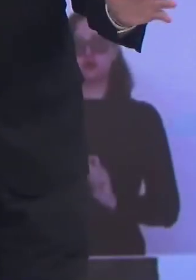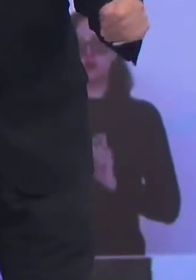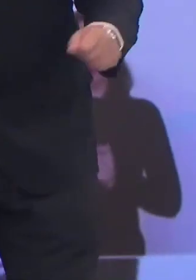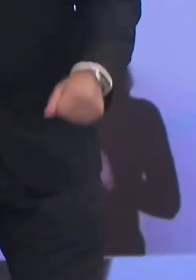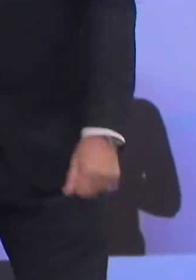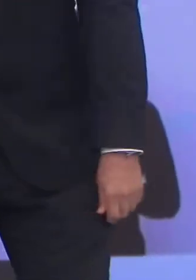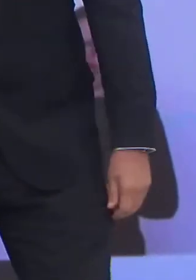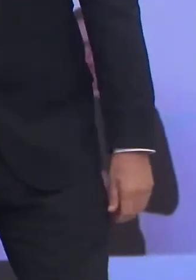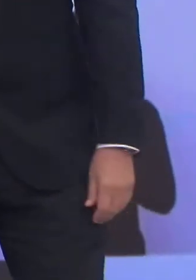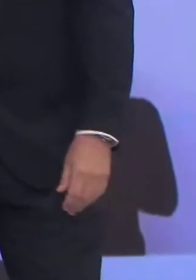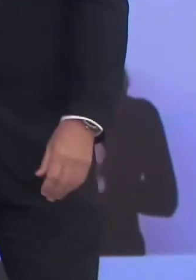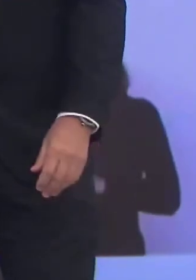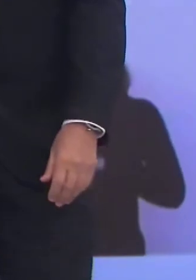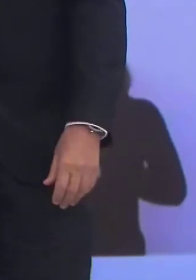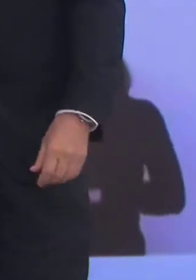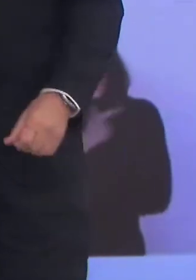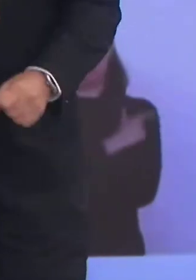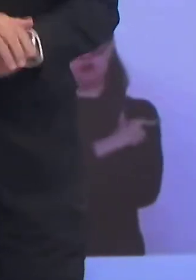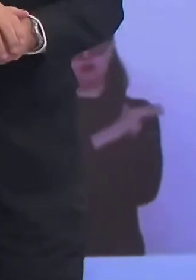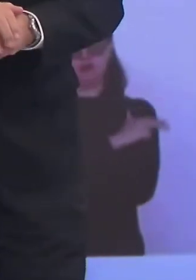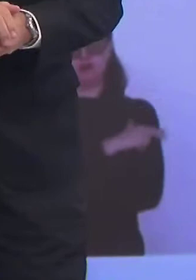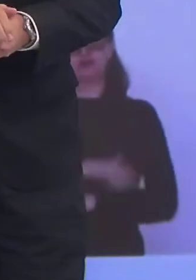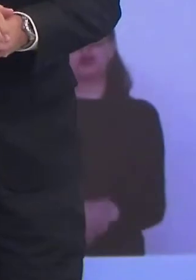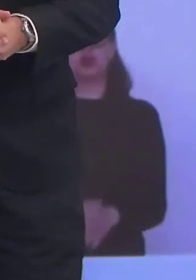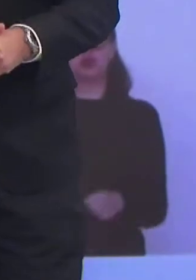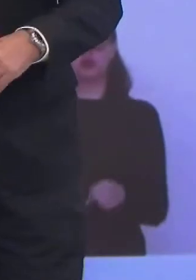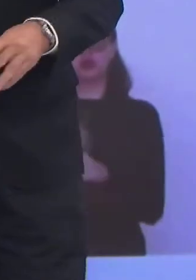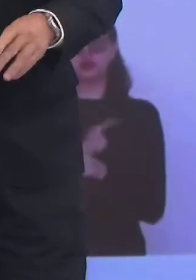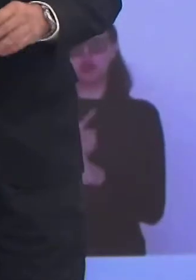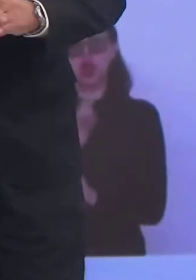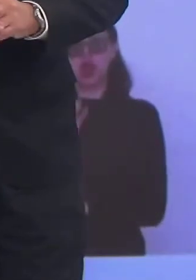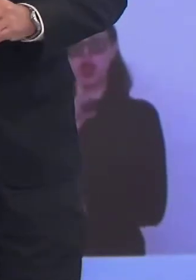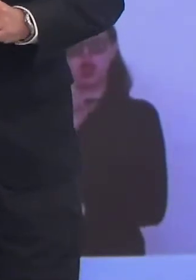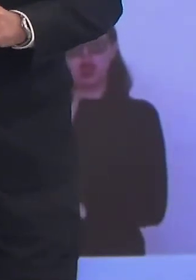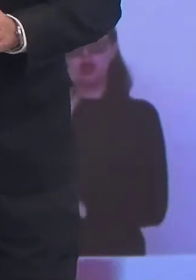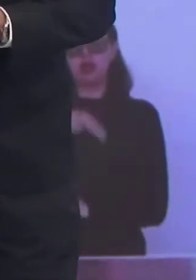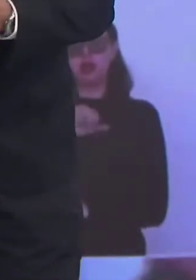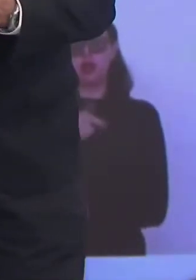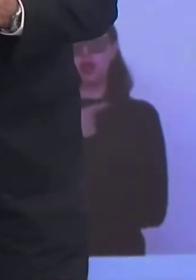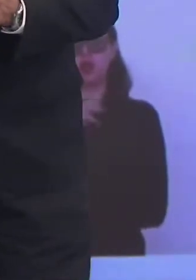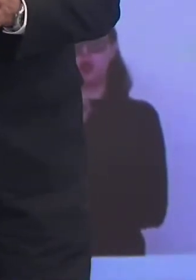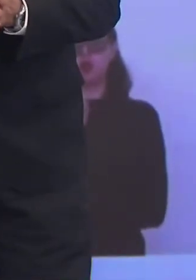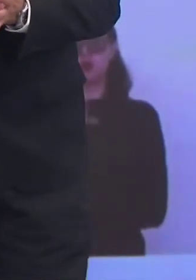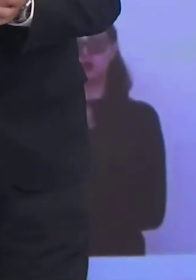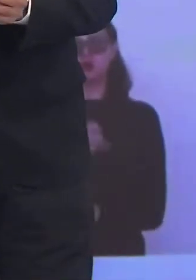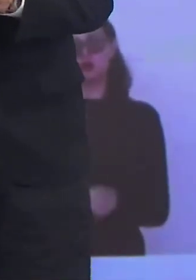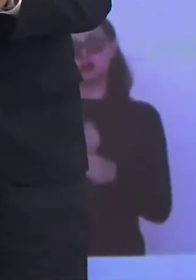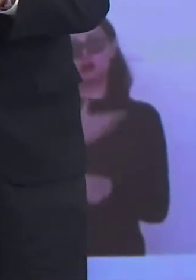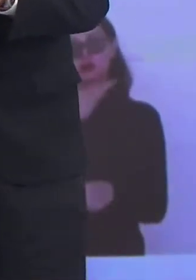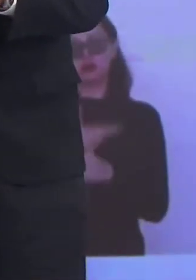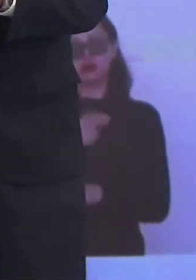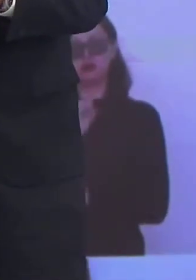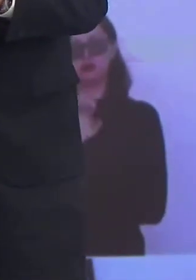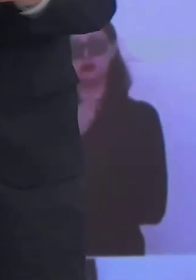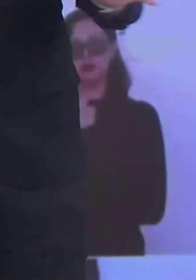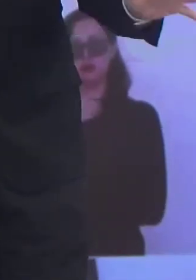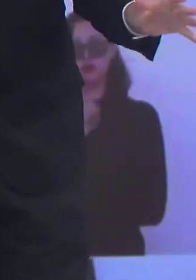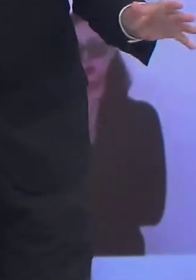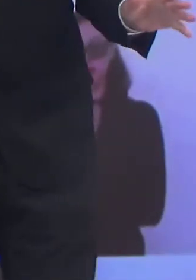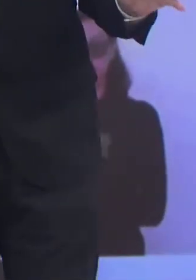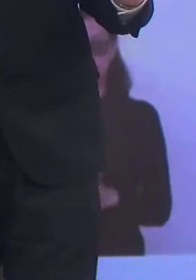paso la guardia nacional la reforma a la gn y también el reclamo de las fuerzas armadas